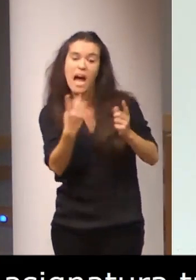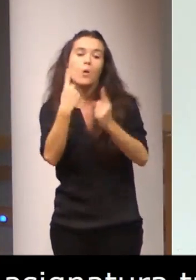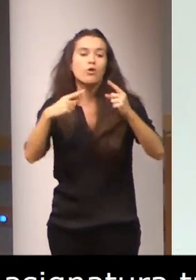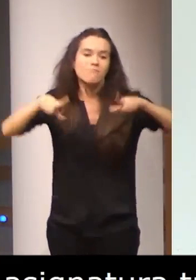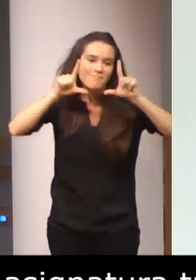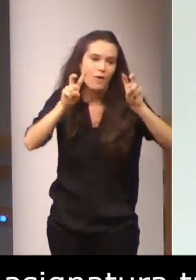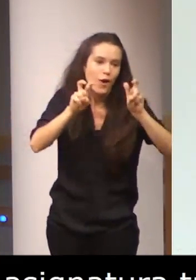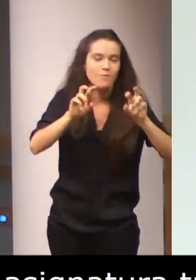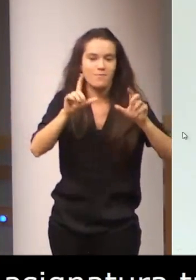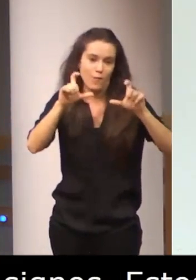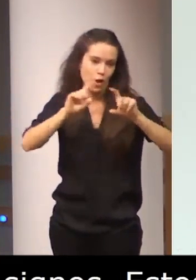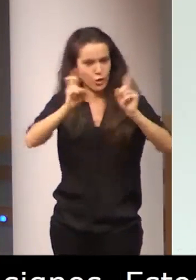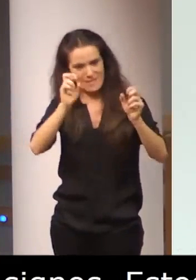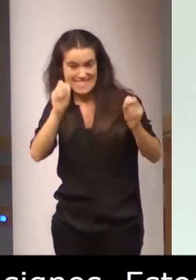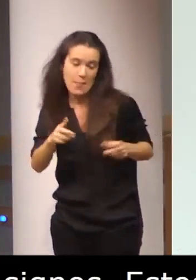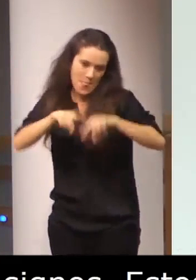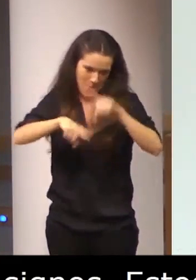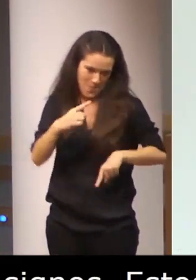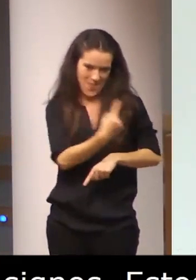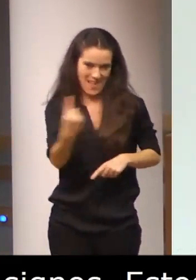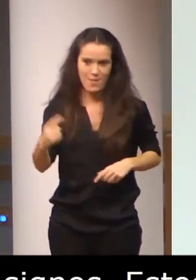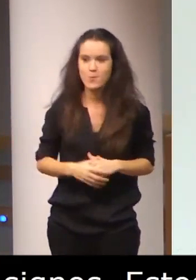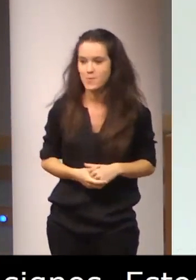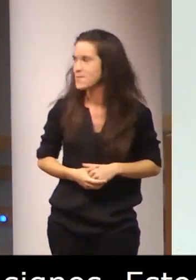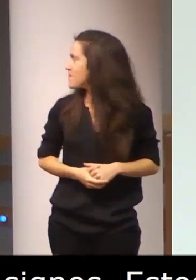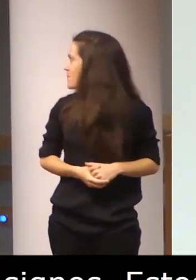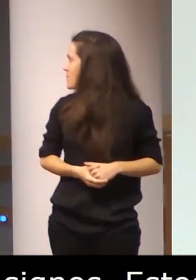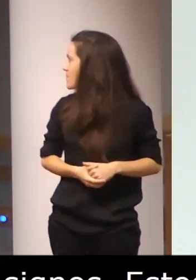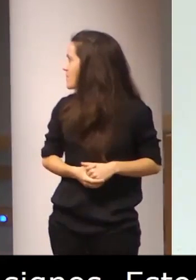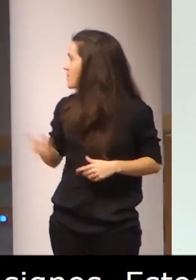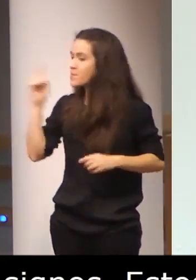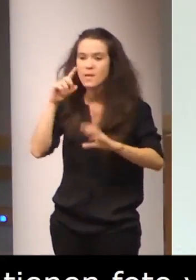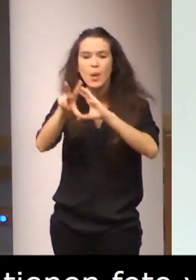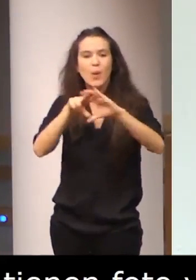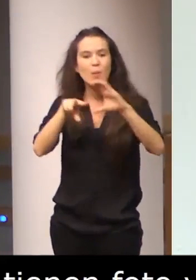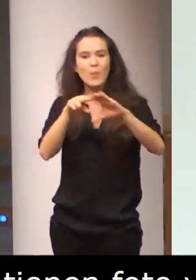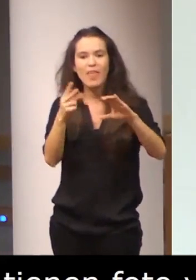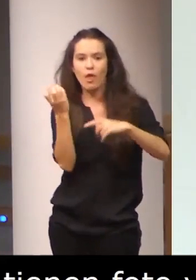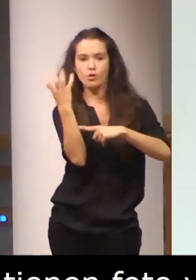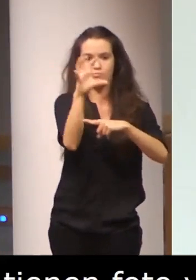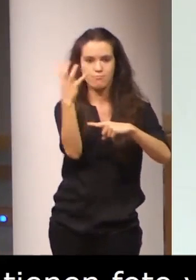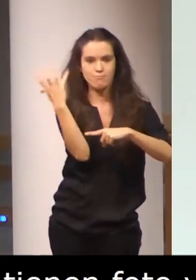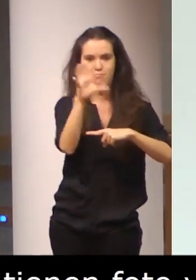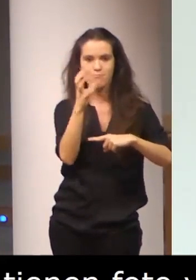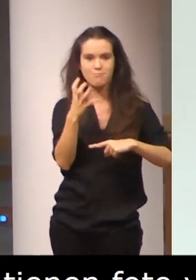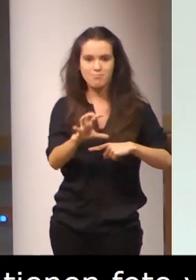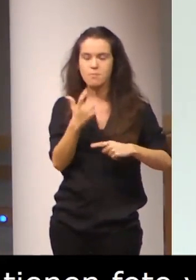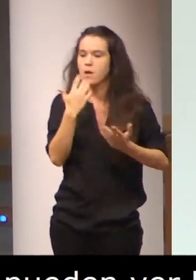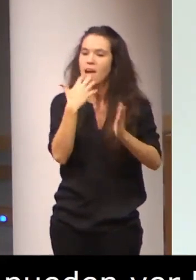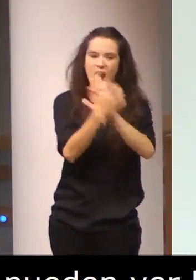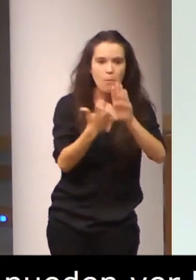no. En este lado se pueden ver los vídeos que se van subiendo, puede ser de gramática,